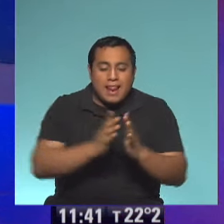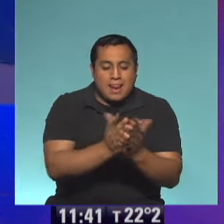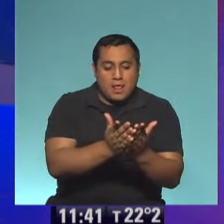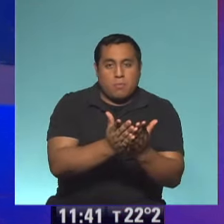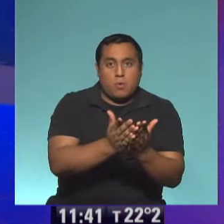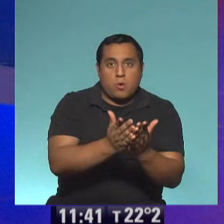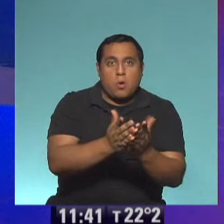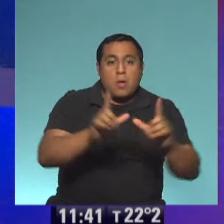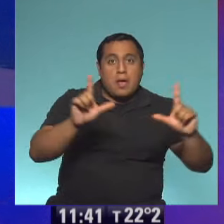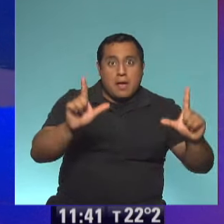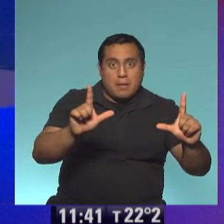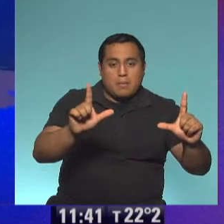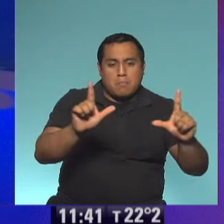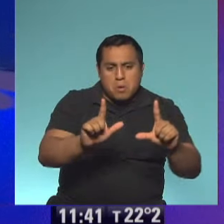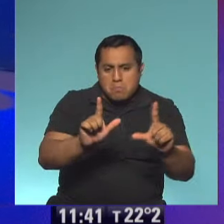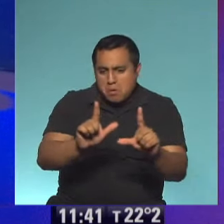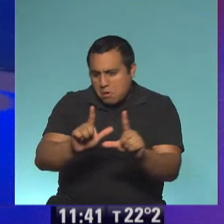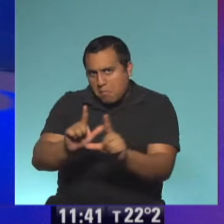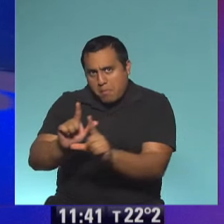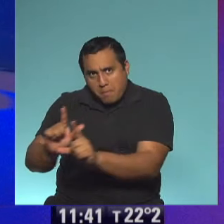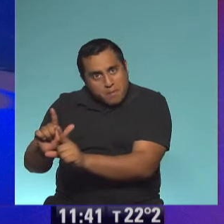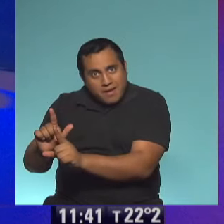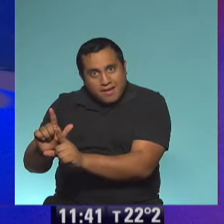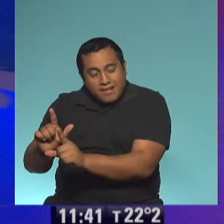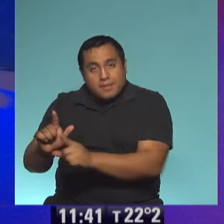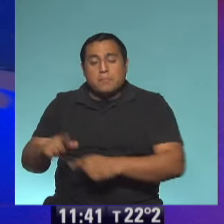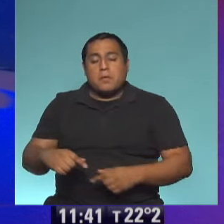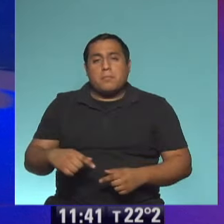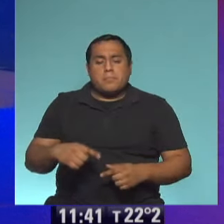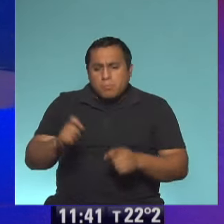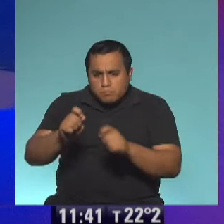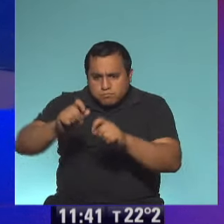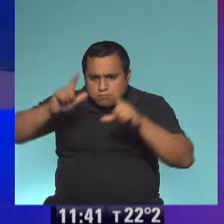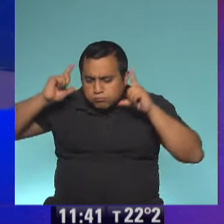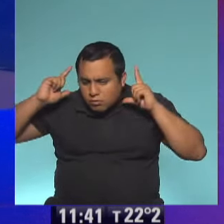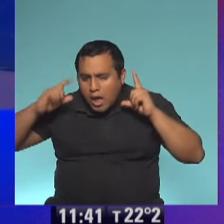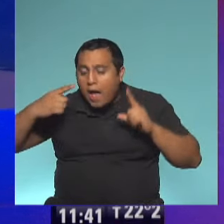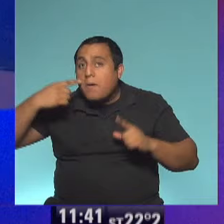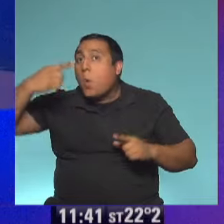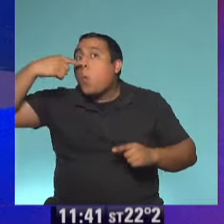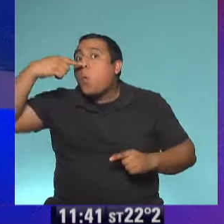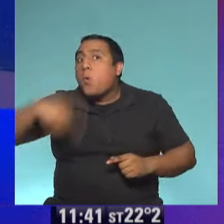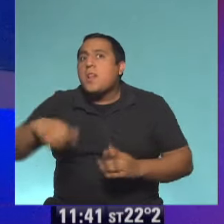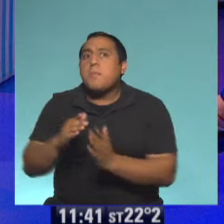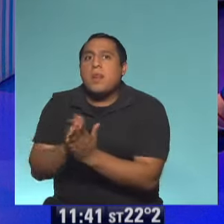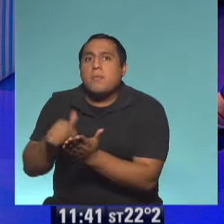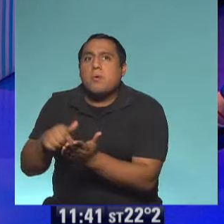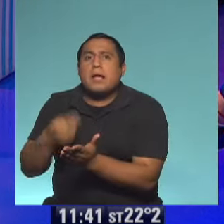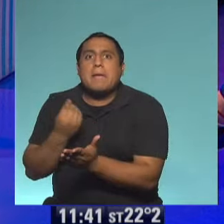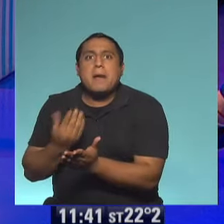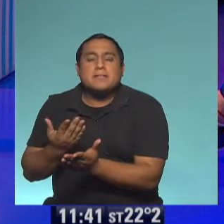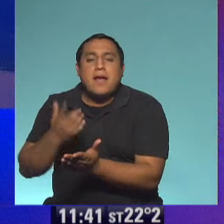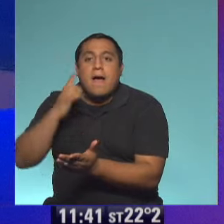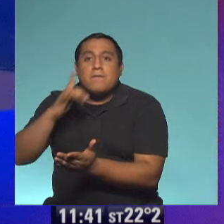adentro de otro, adentro de otro. Ahora puedes entrar y descubrir qué pasa con el último libro. ¿Qué pasa con el último libro?